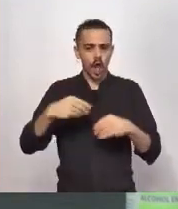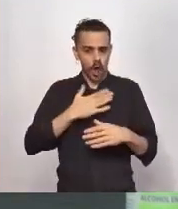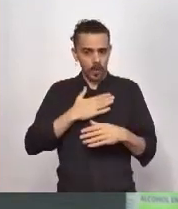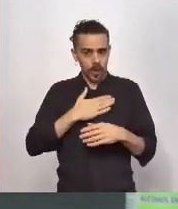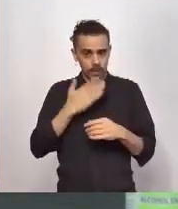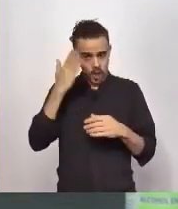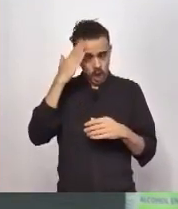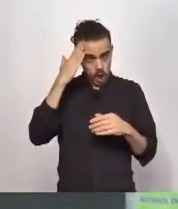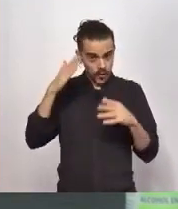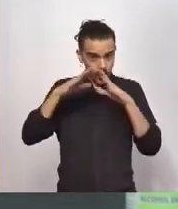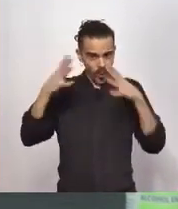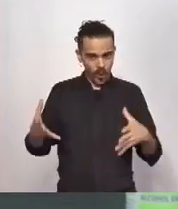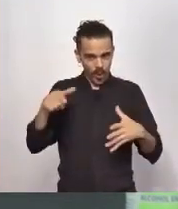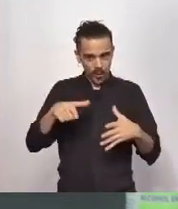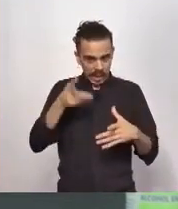misma.